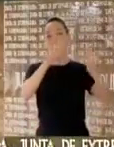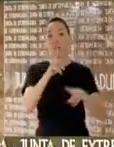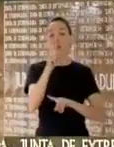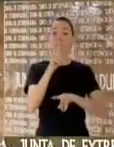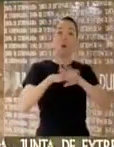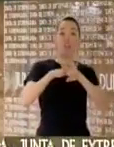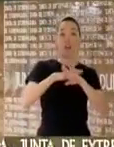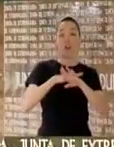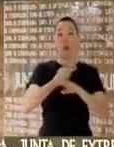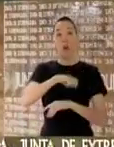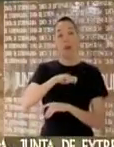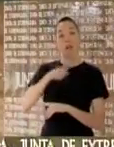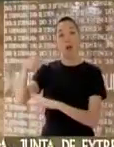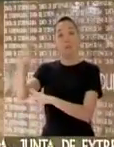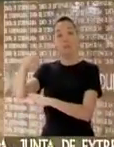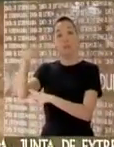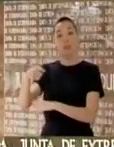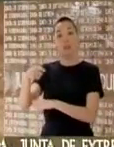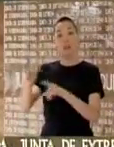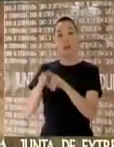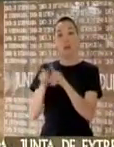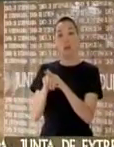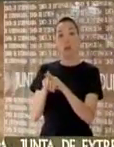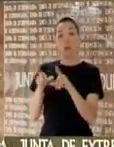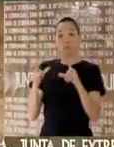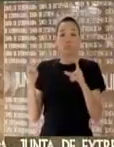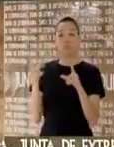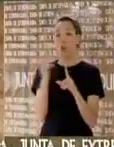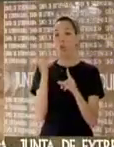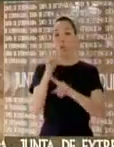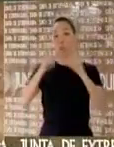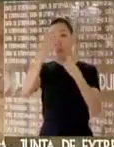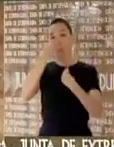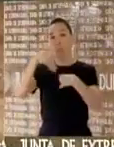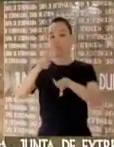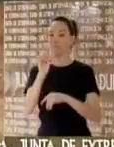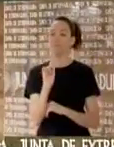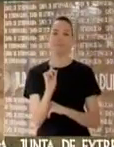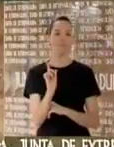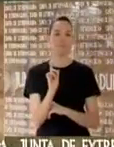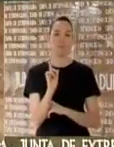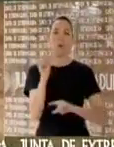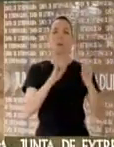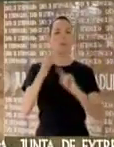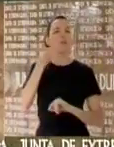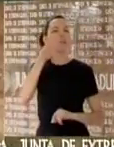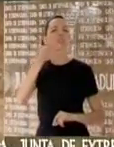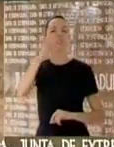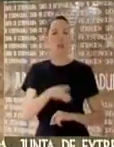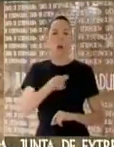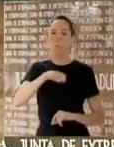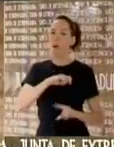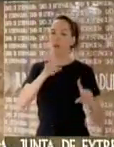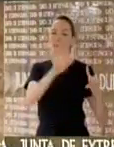que toma posesión sin guardar las más mínimas maneras o formas. Es un problema que tiene con el conjunto del país y con el conjunto del Estado,